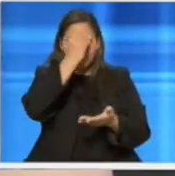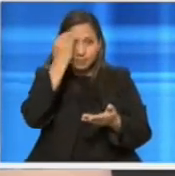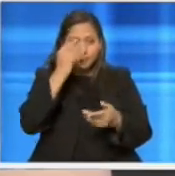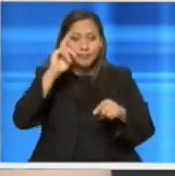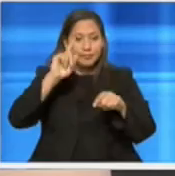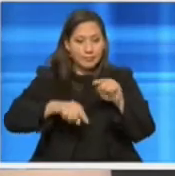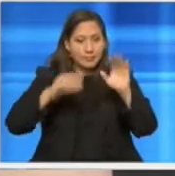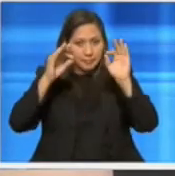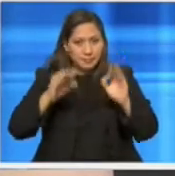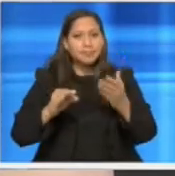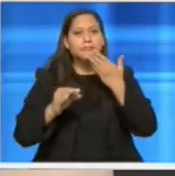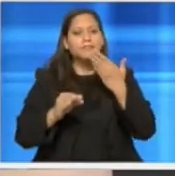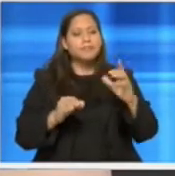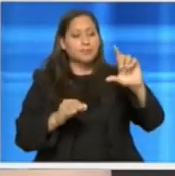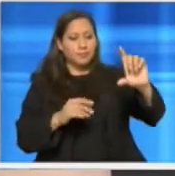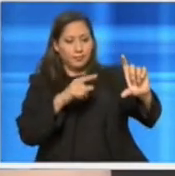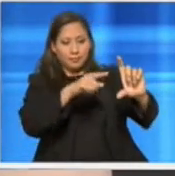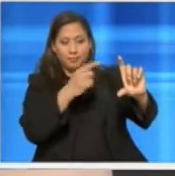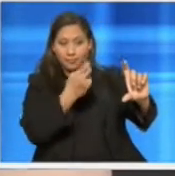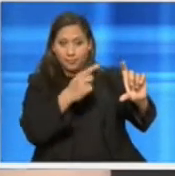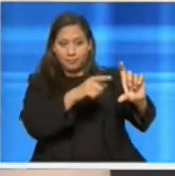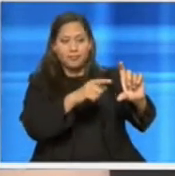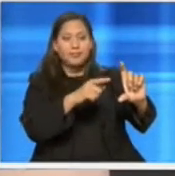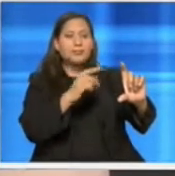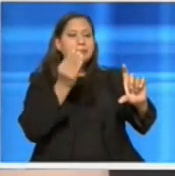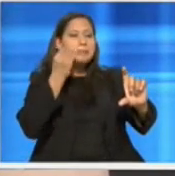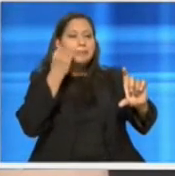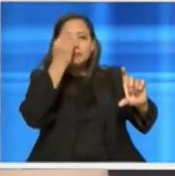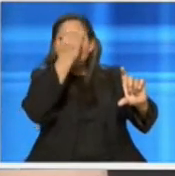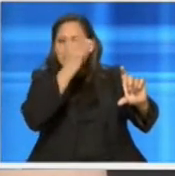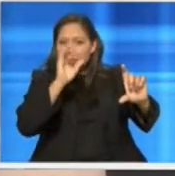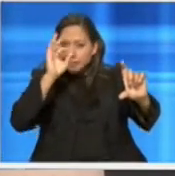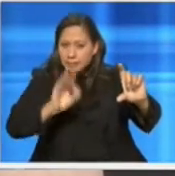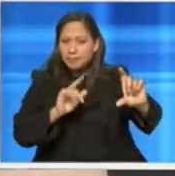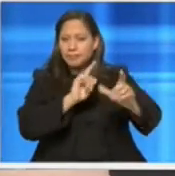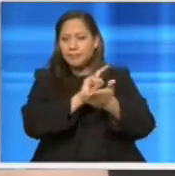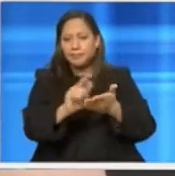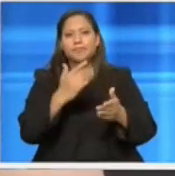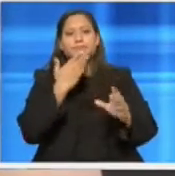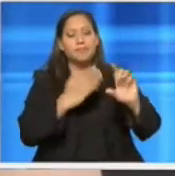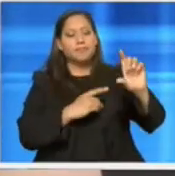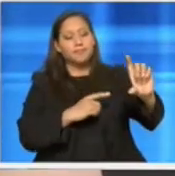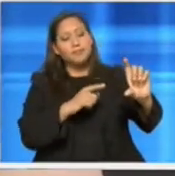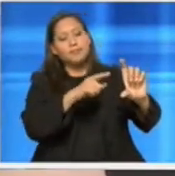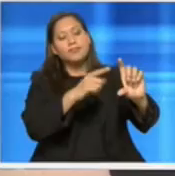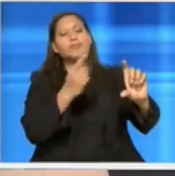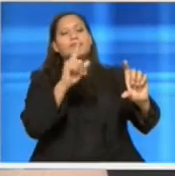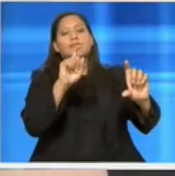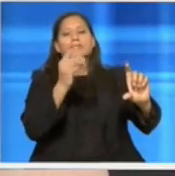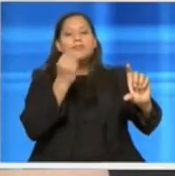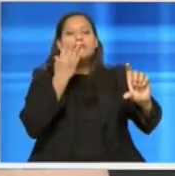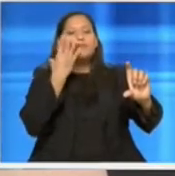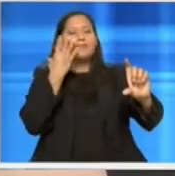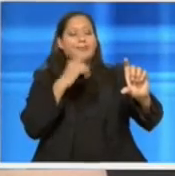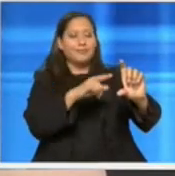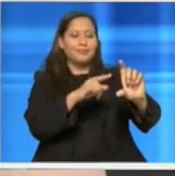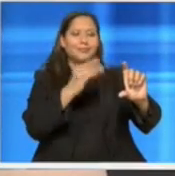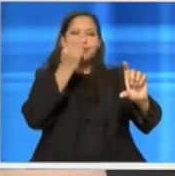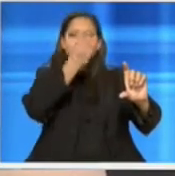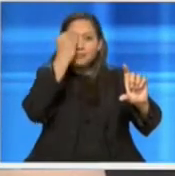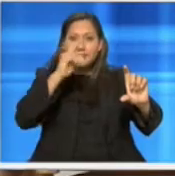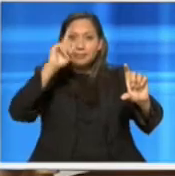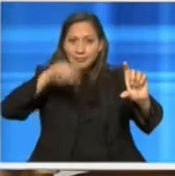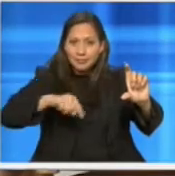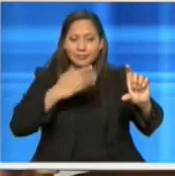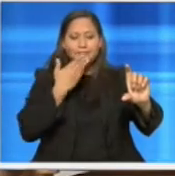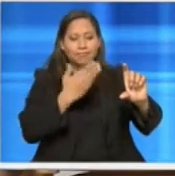adecuado, ya que te retira perfectamente bien todo el maquillaje, pero además te hidrata, te desmaquilla,